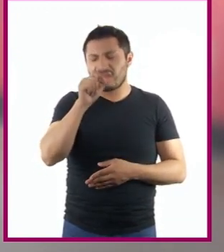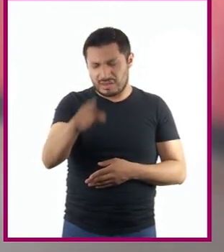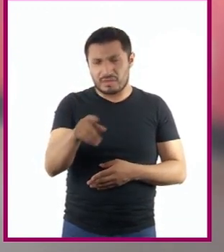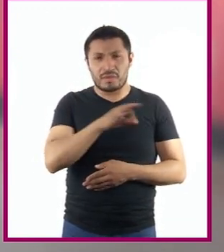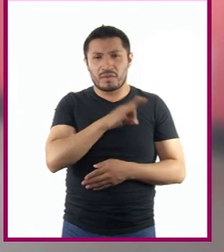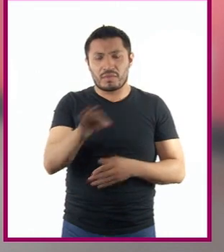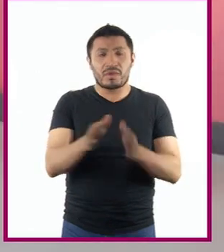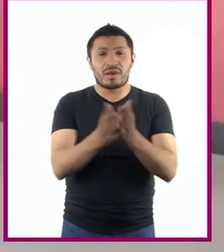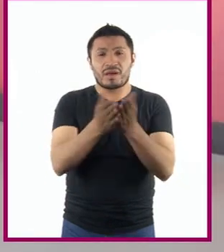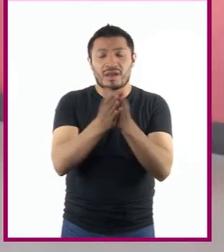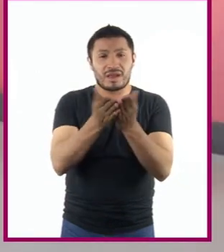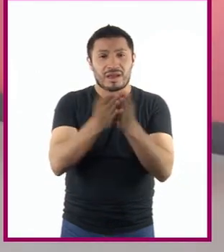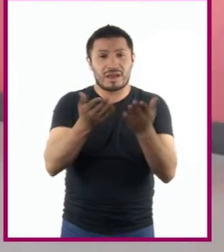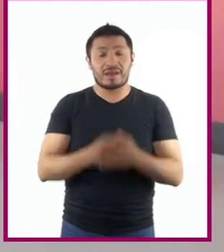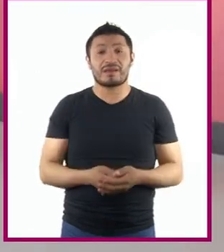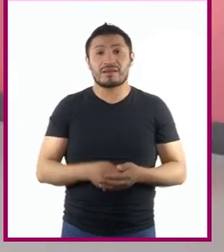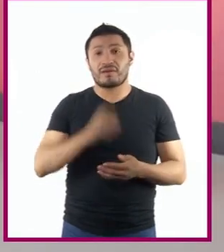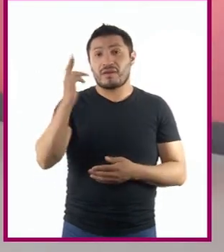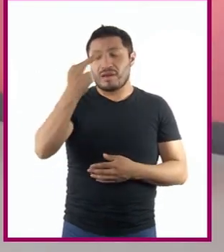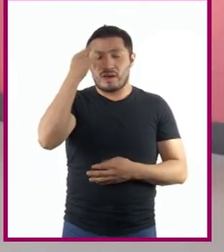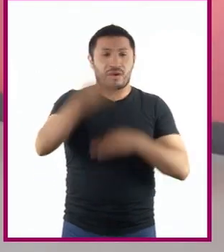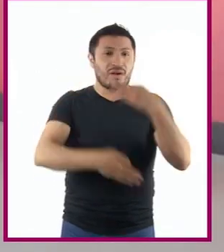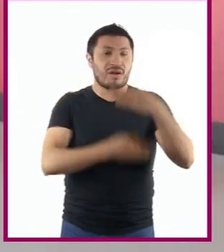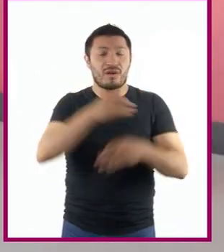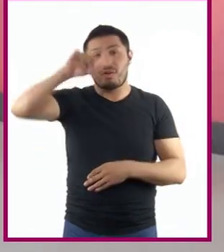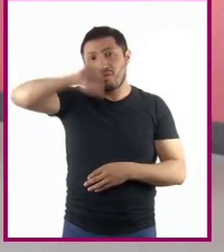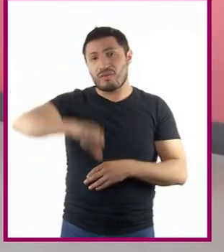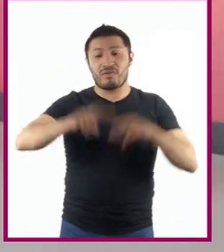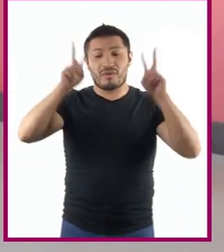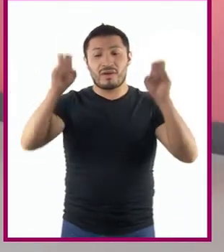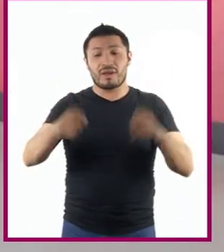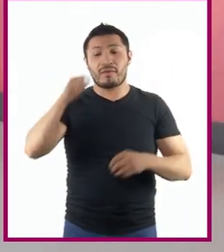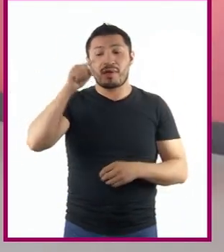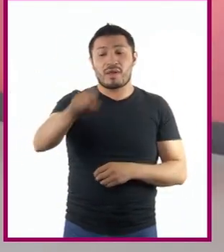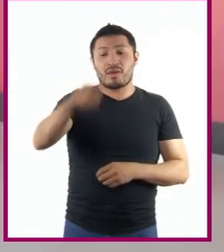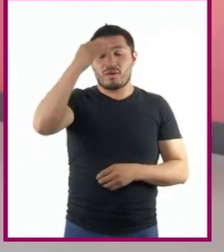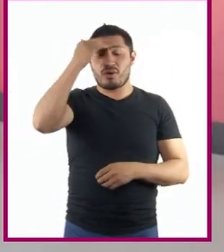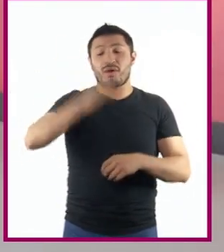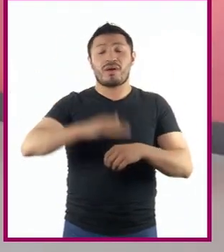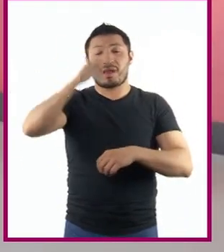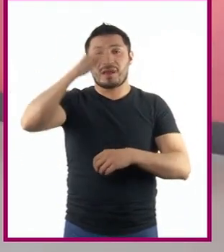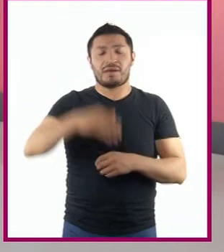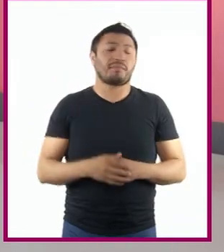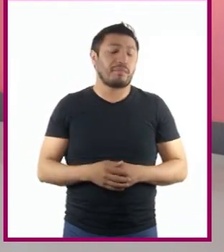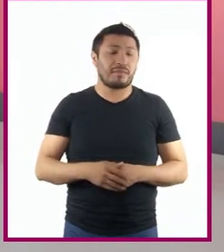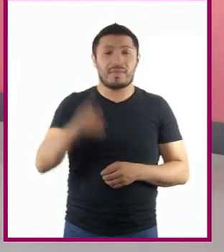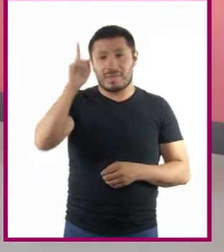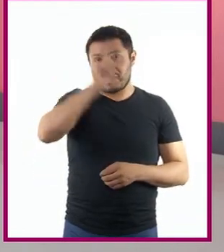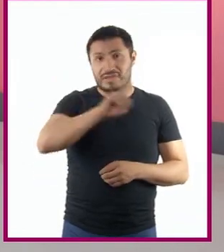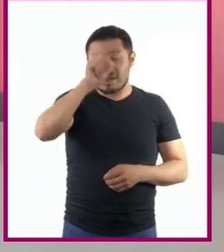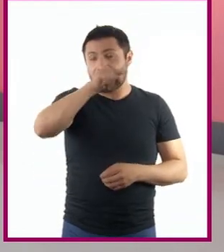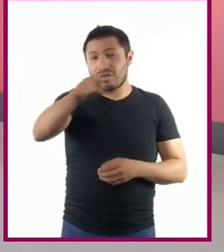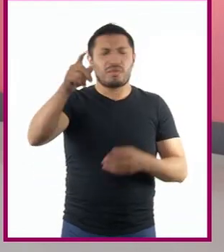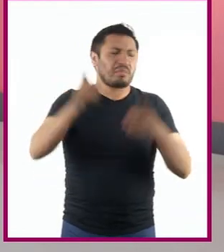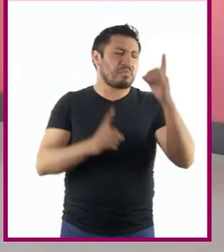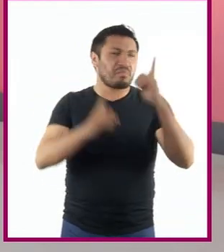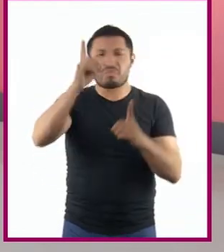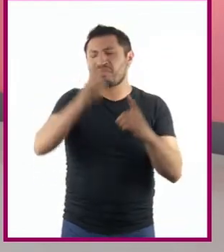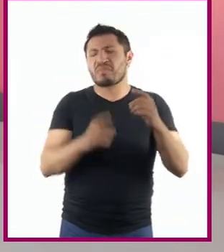su libro de texto. Recuerden que todo lo que vean es para reforzar su conocimiento, así que les recomiendo llevar un registro de las